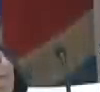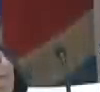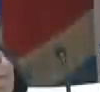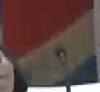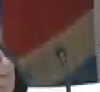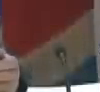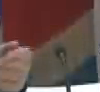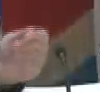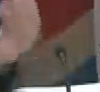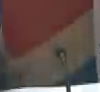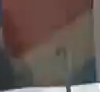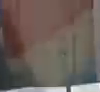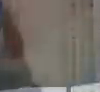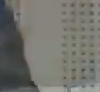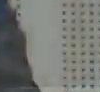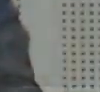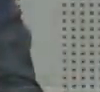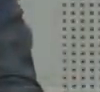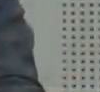querido